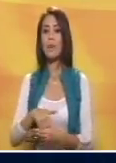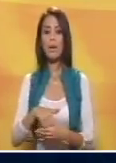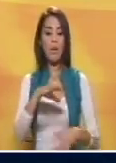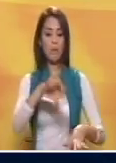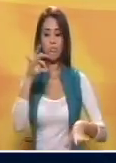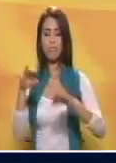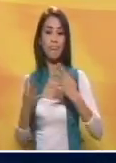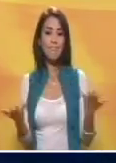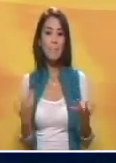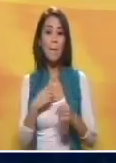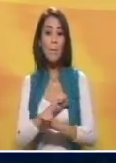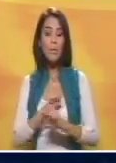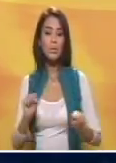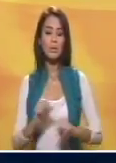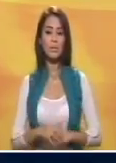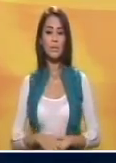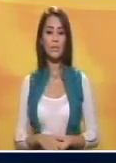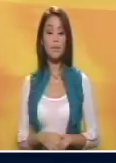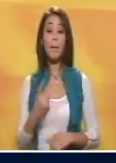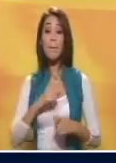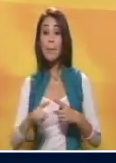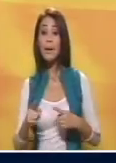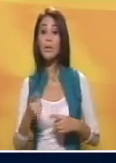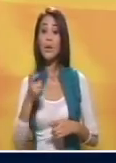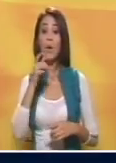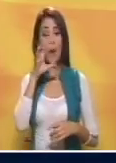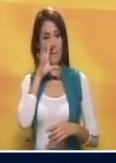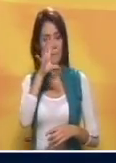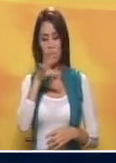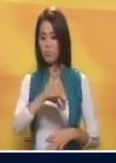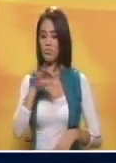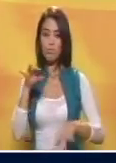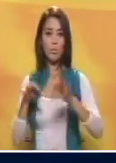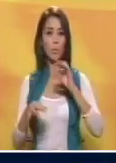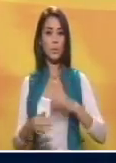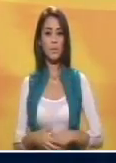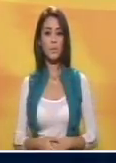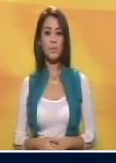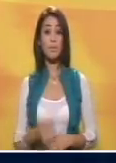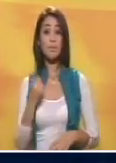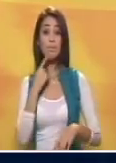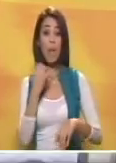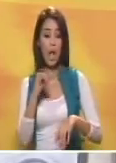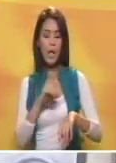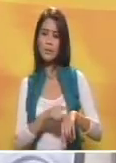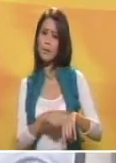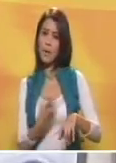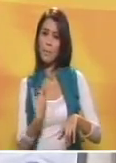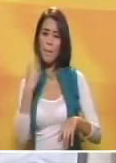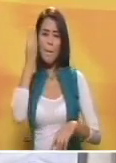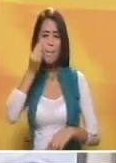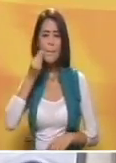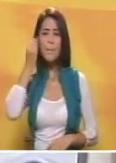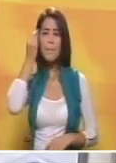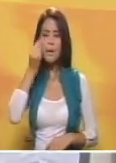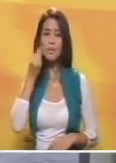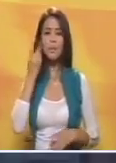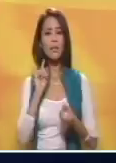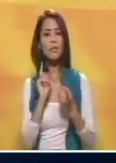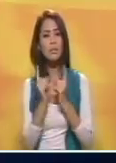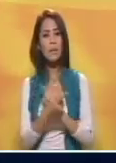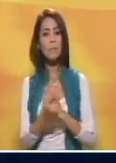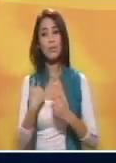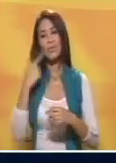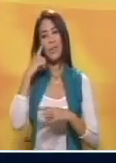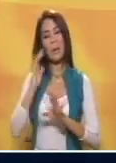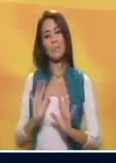elegir. Y hoy podremos ir a una elección el 22 de abril, pero el país no va a elegir. Así que le hemos dicho, hay tiempo para rectificar, hay tiempo para cambiar. Yo